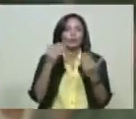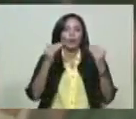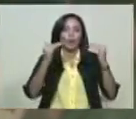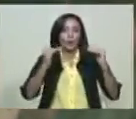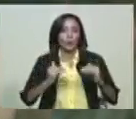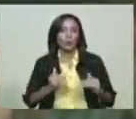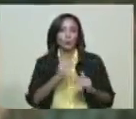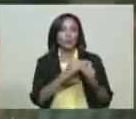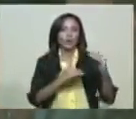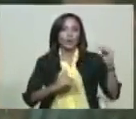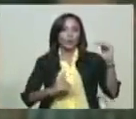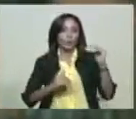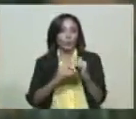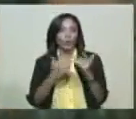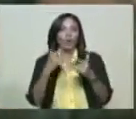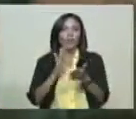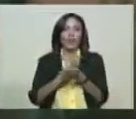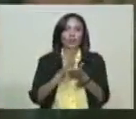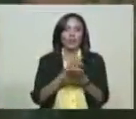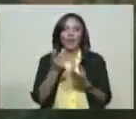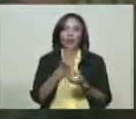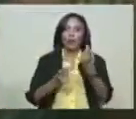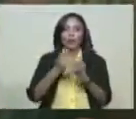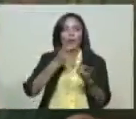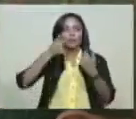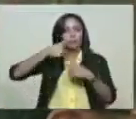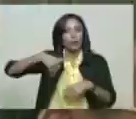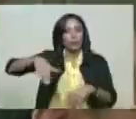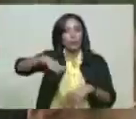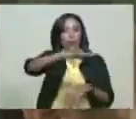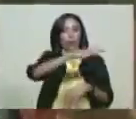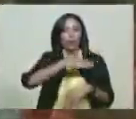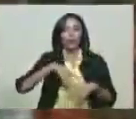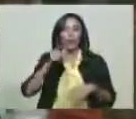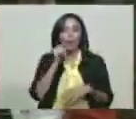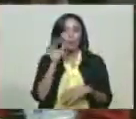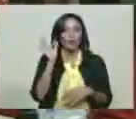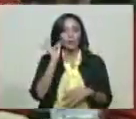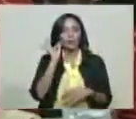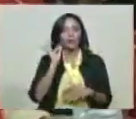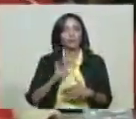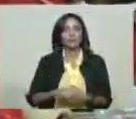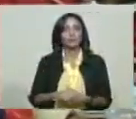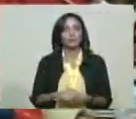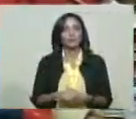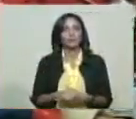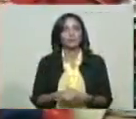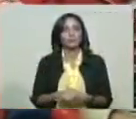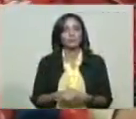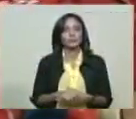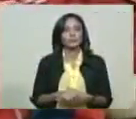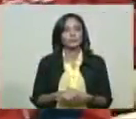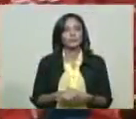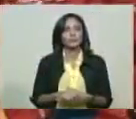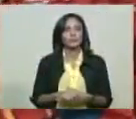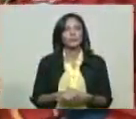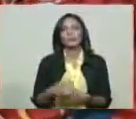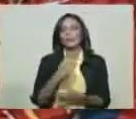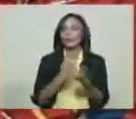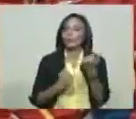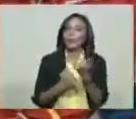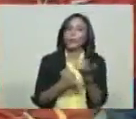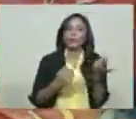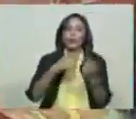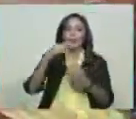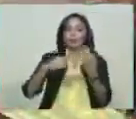que la vamos a lograr para todos los venezolanos para todas las venezolanas para todos nuestros compatriotas que viven